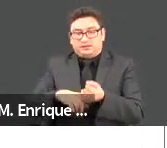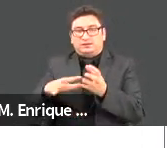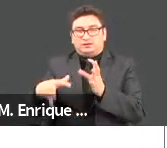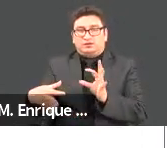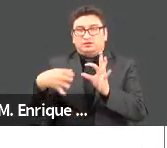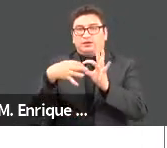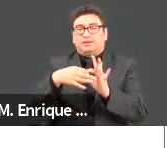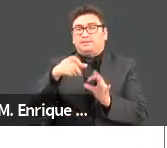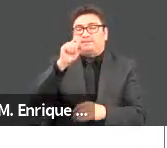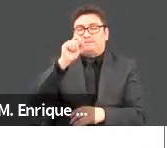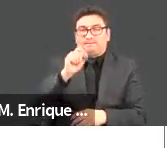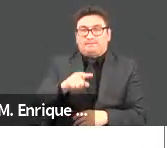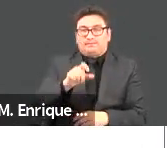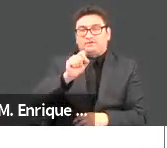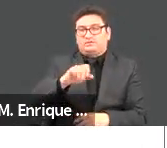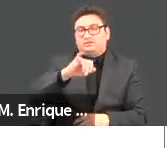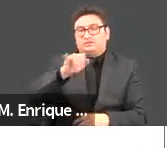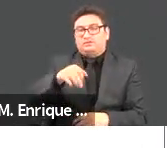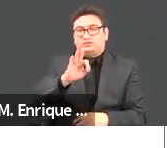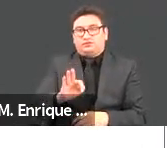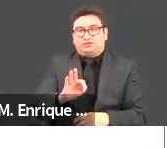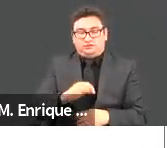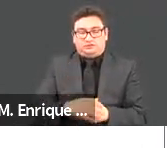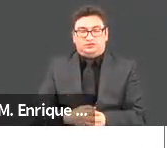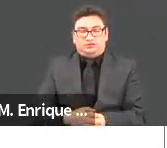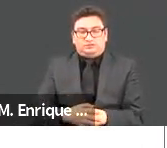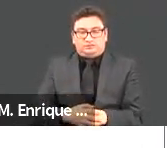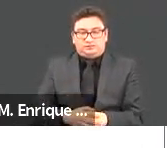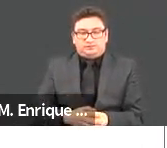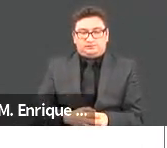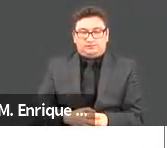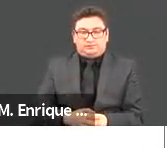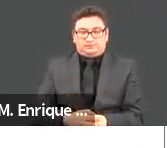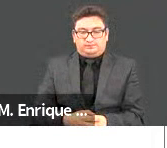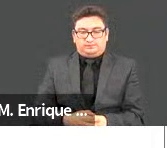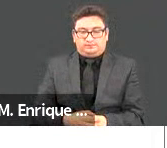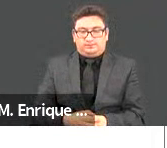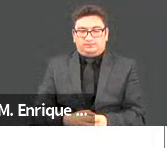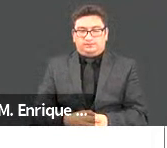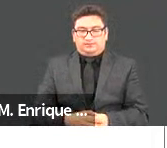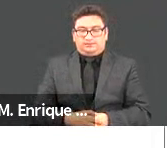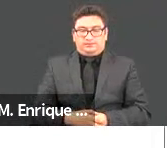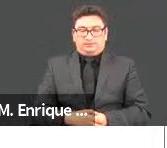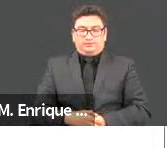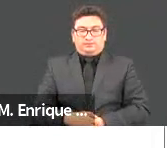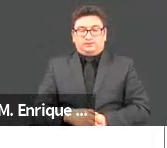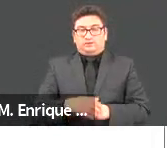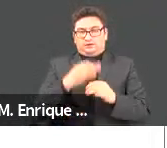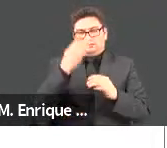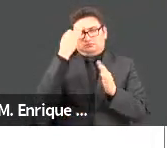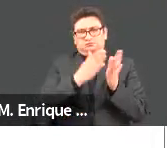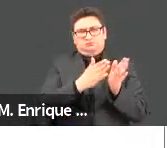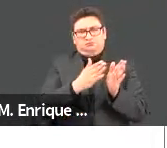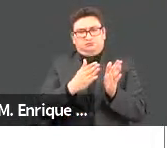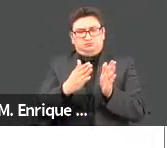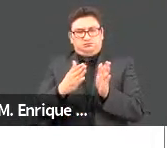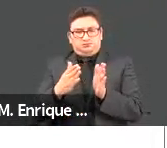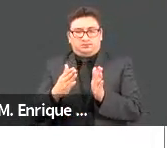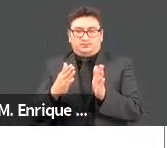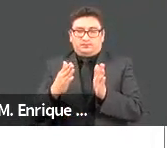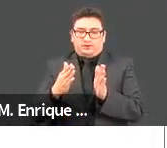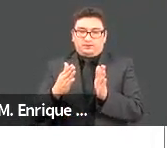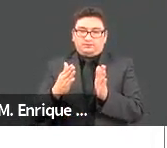del semanario judicial de la Federación. Bien, siguiendo con nuestra línea del tiempo, llegamos al